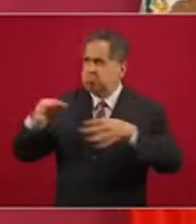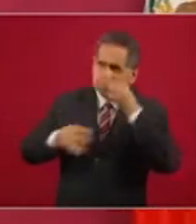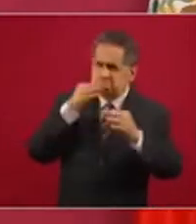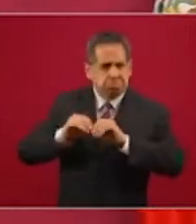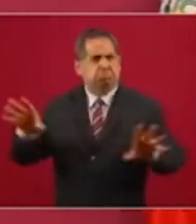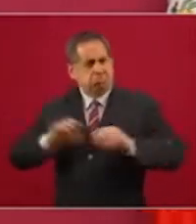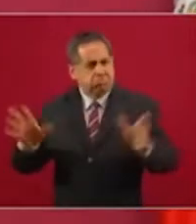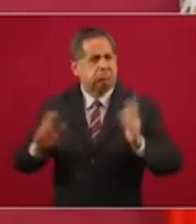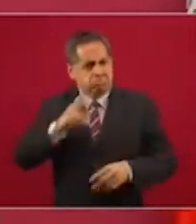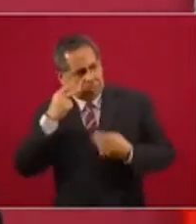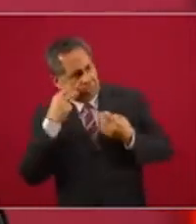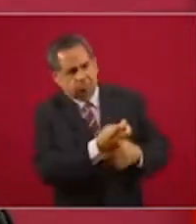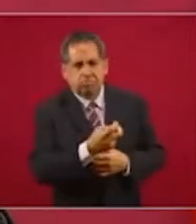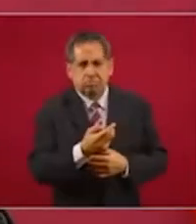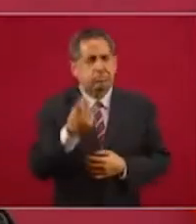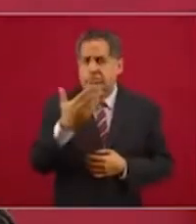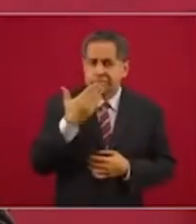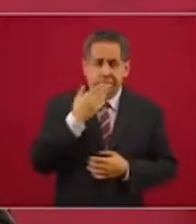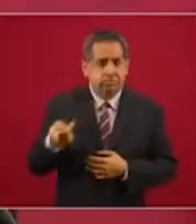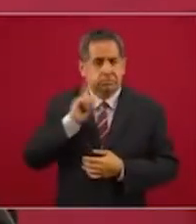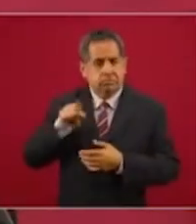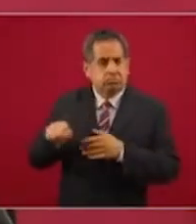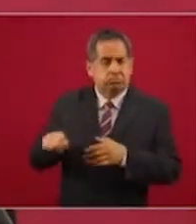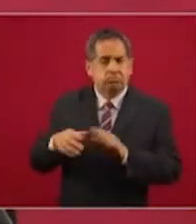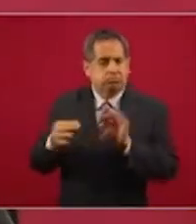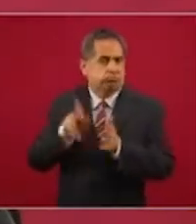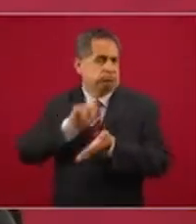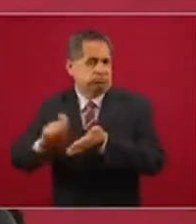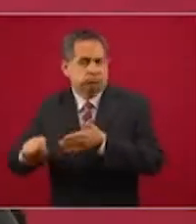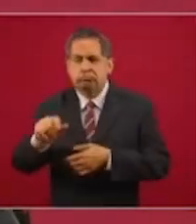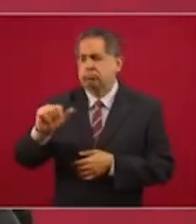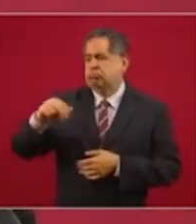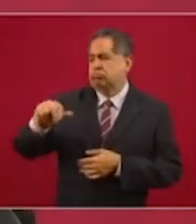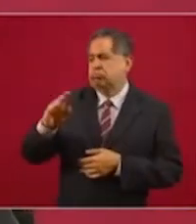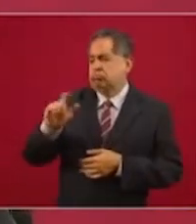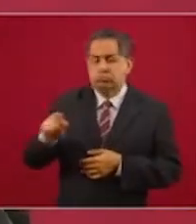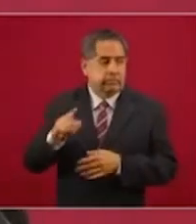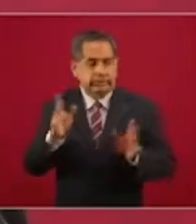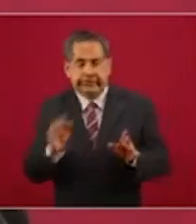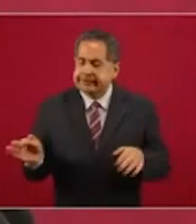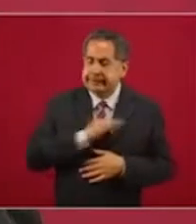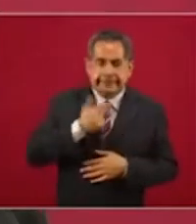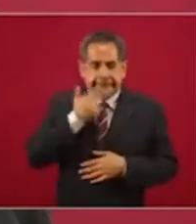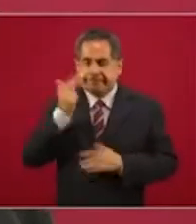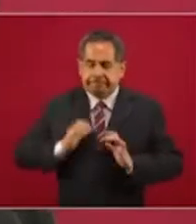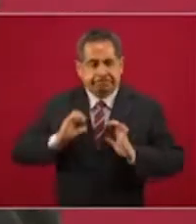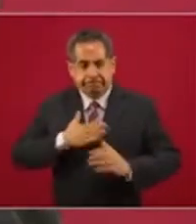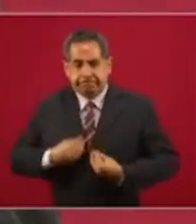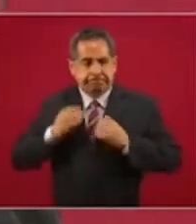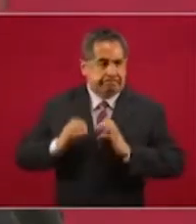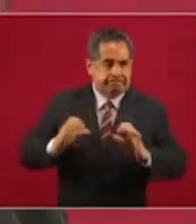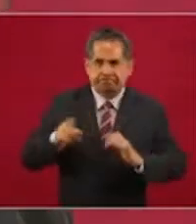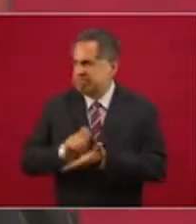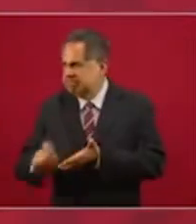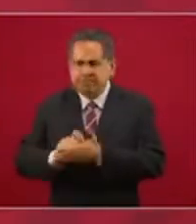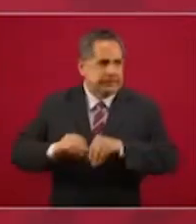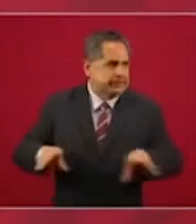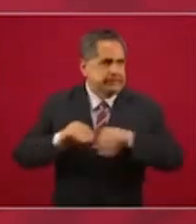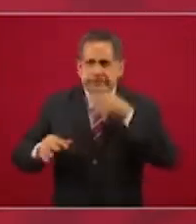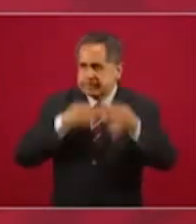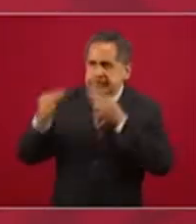estas periodistas en el caso especial de anabel que ha arriesgado hasta su vida sigue ayudando sigue